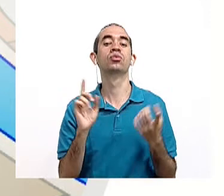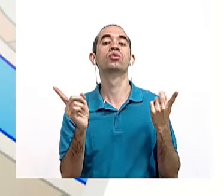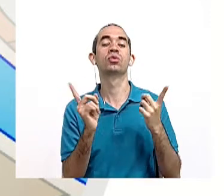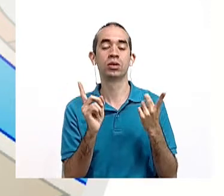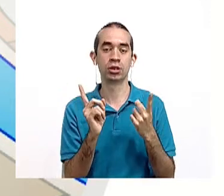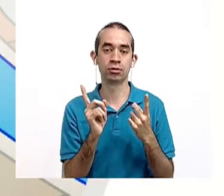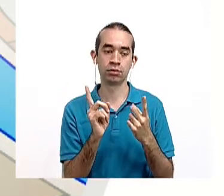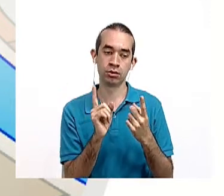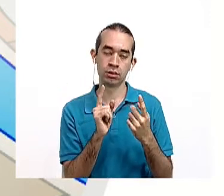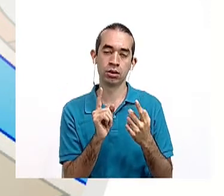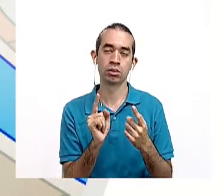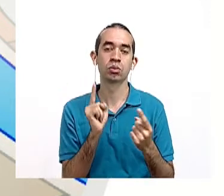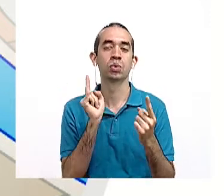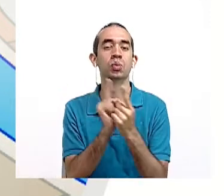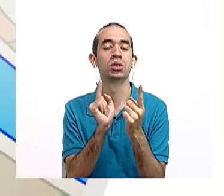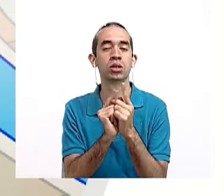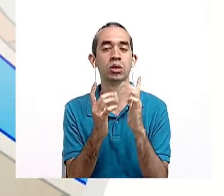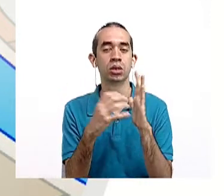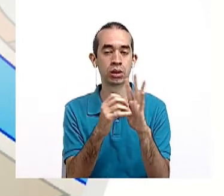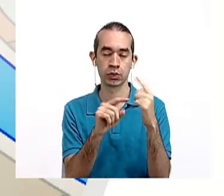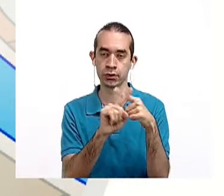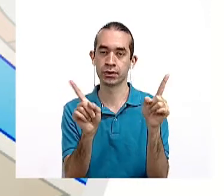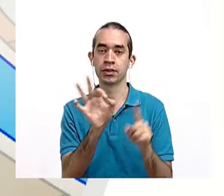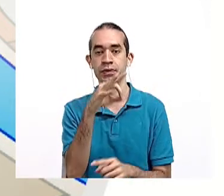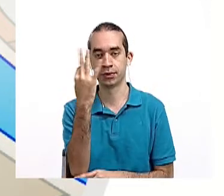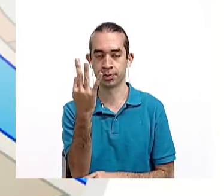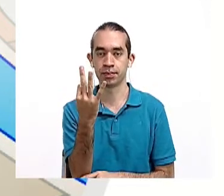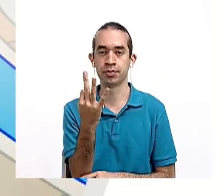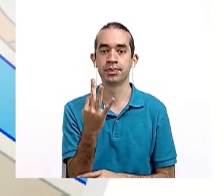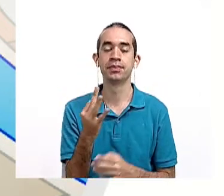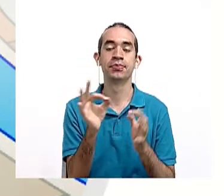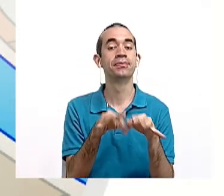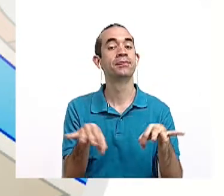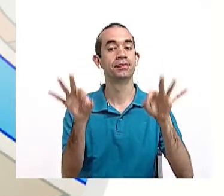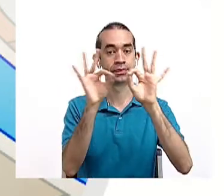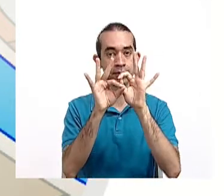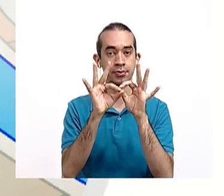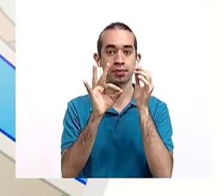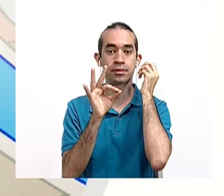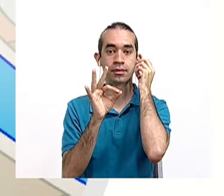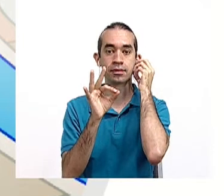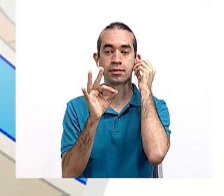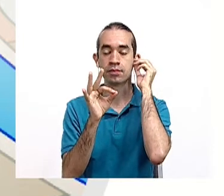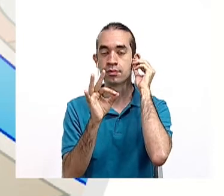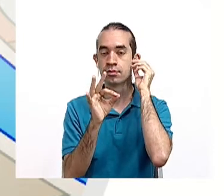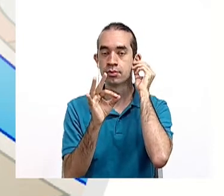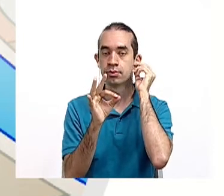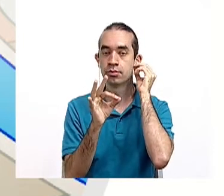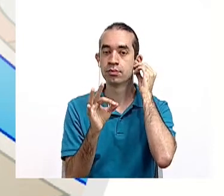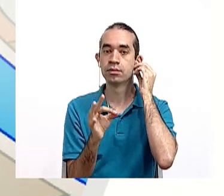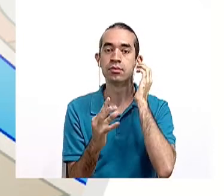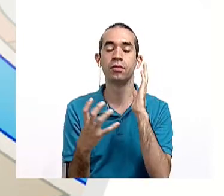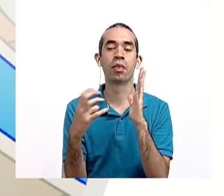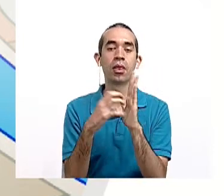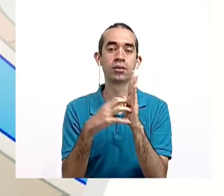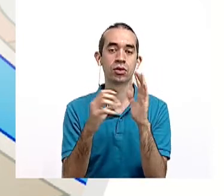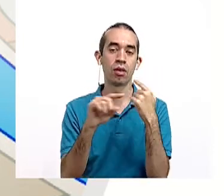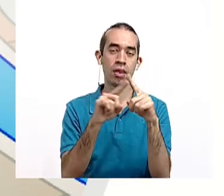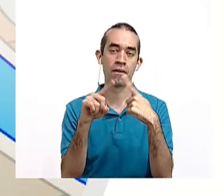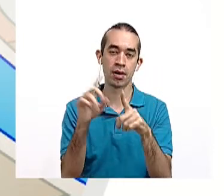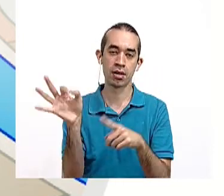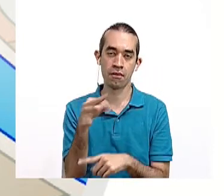con esos textos va a ser diferente. Por eso es importante. Tenemos un texto y distintas rutas de acercarnos